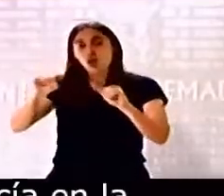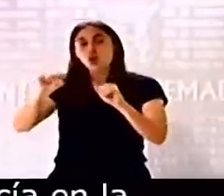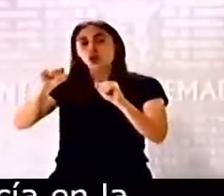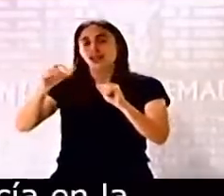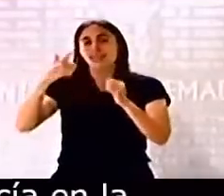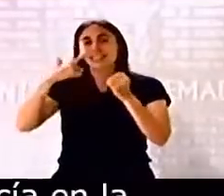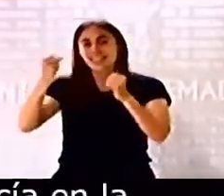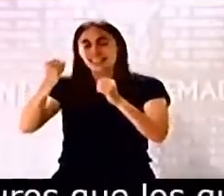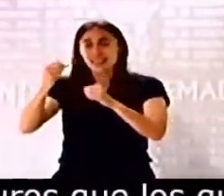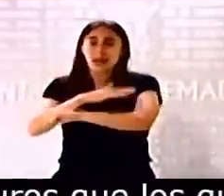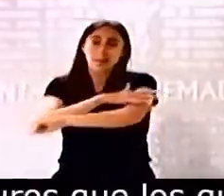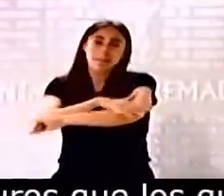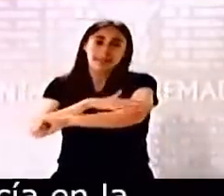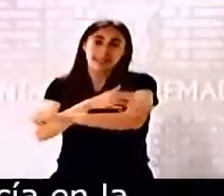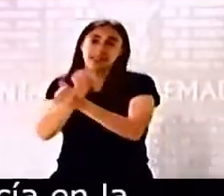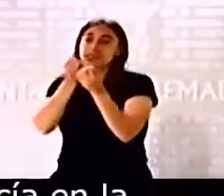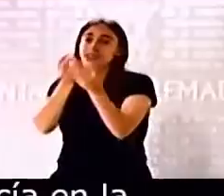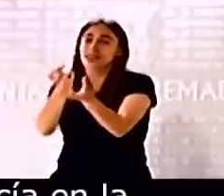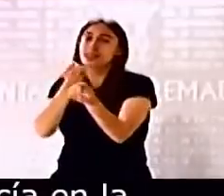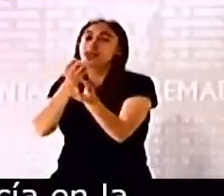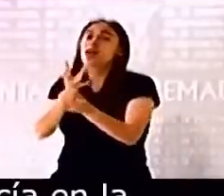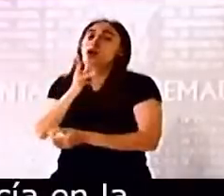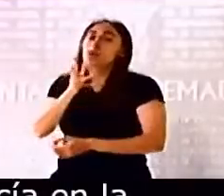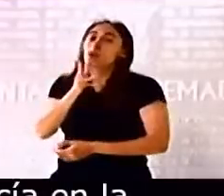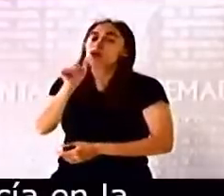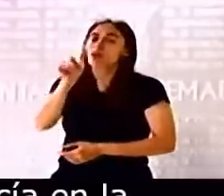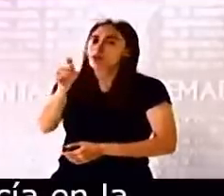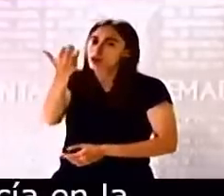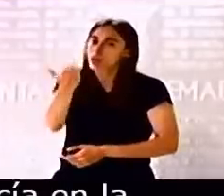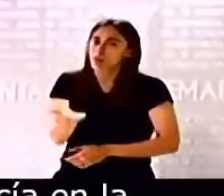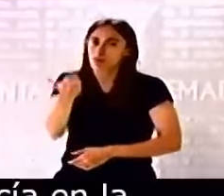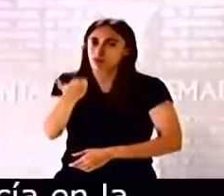¿Por qué? Porque esto tiene trascendencia internacional.